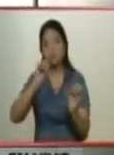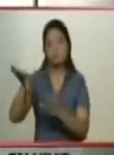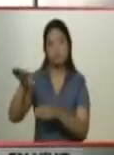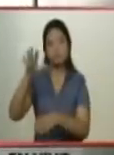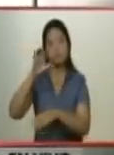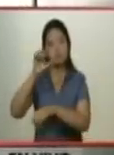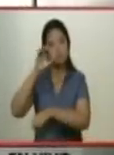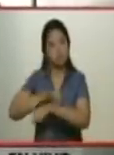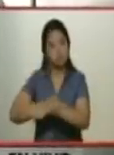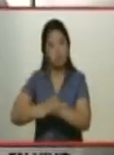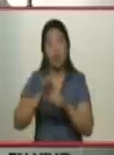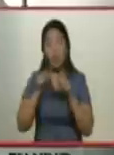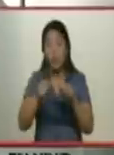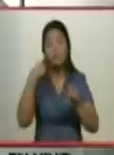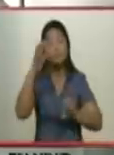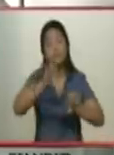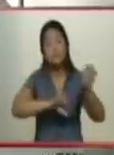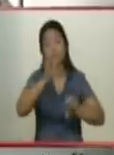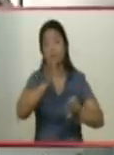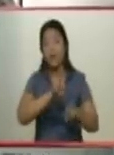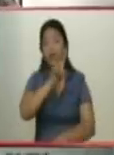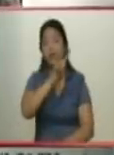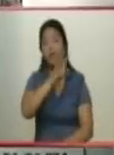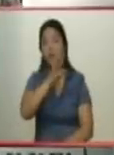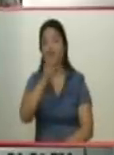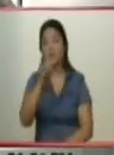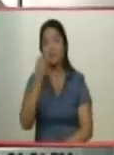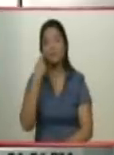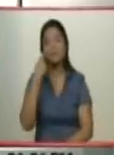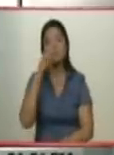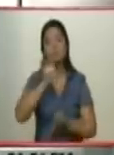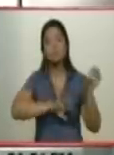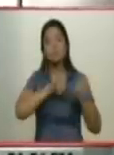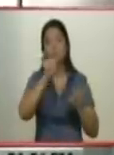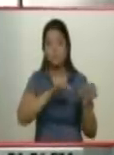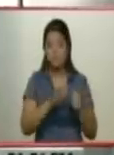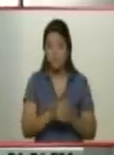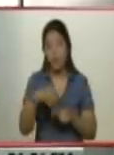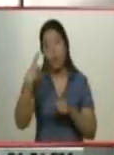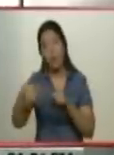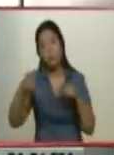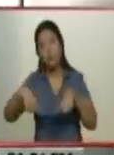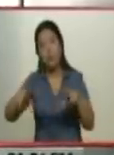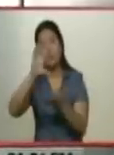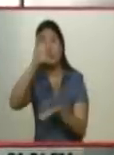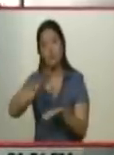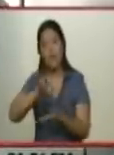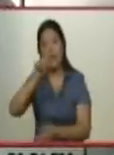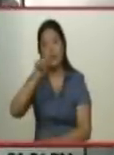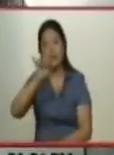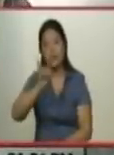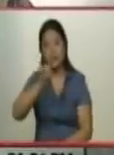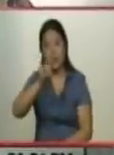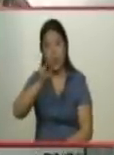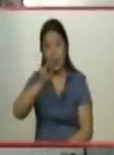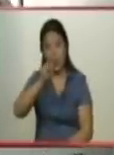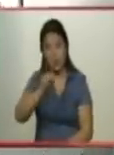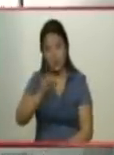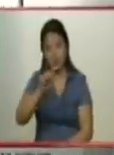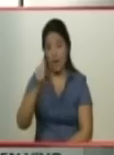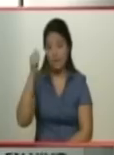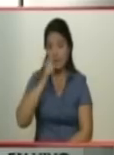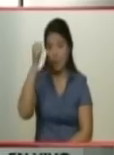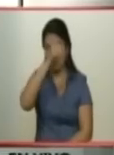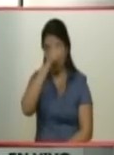continúa la evaluación de más de 200 apartamentos en Ciudad tuina el mayor general naides este fin de